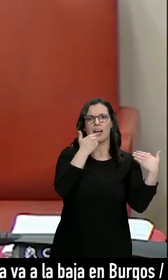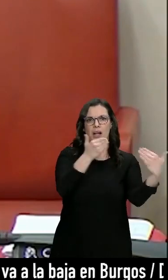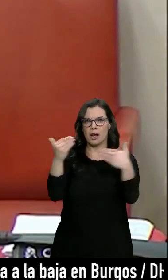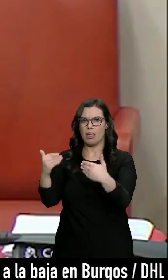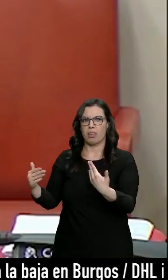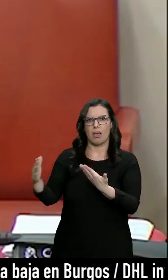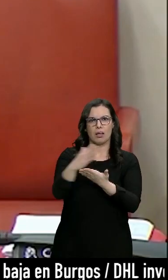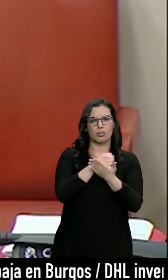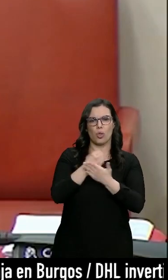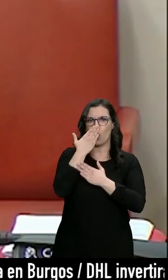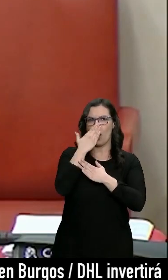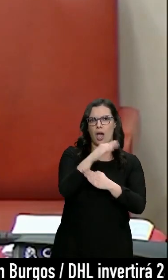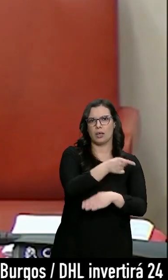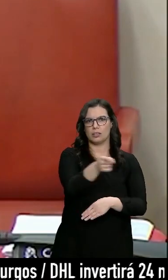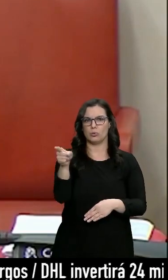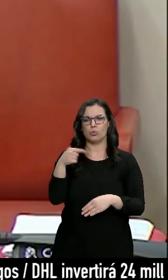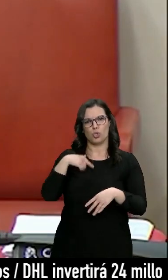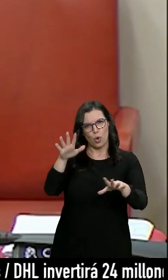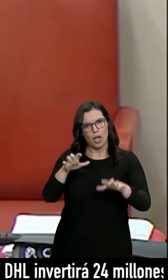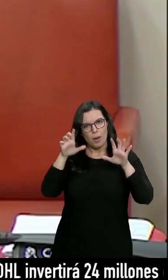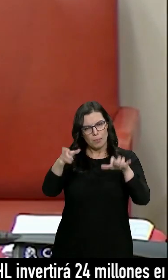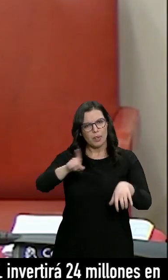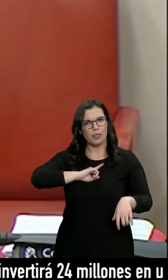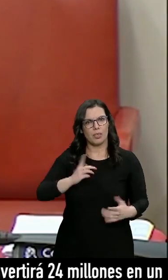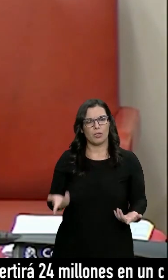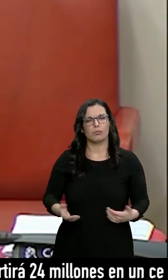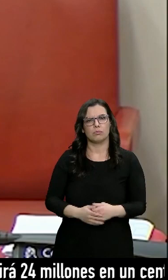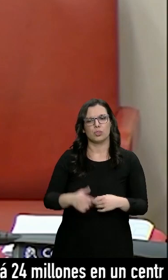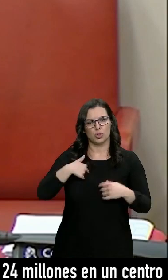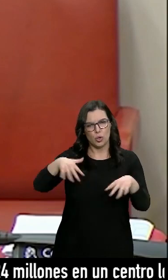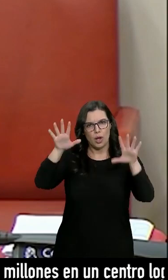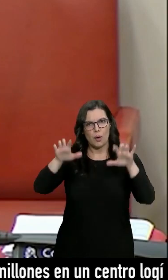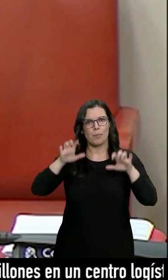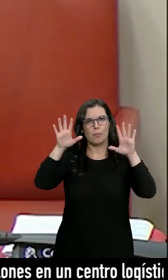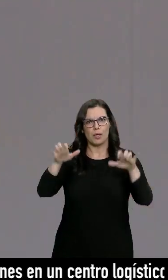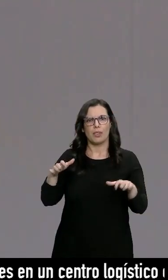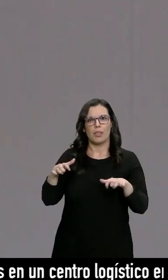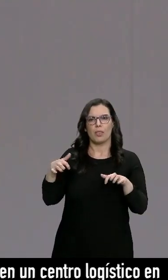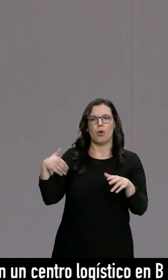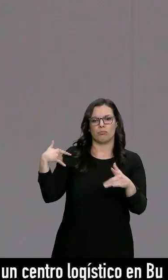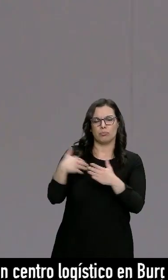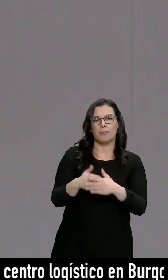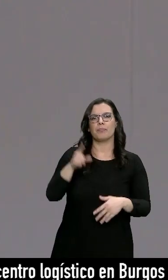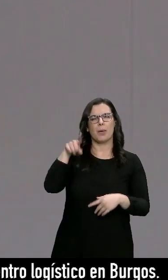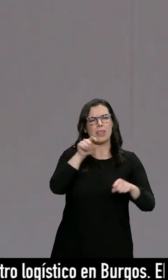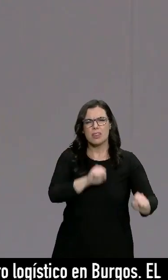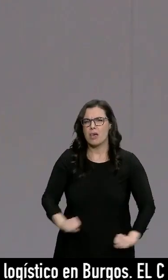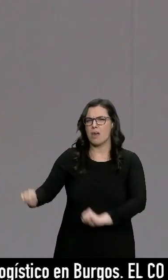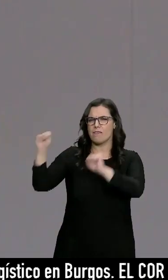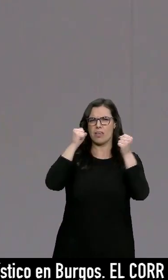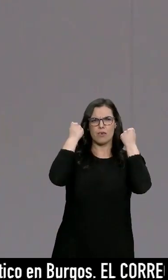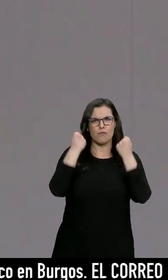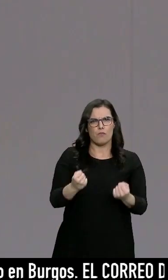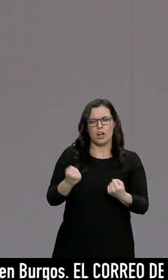ustedes la actitud que han tenido, yo he aprendido de ustedes. He aprendido de ustedes en estas 13 sesiones. Ha defendido a capa y espada a